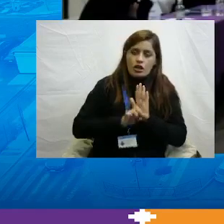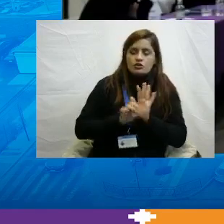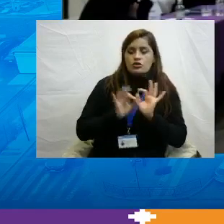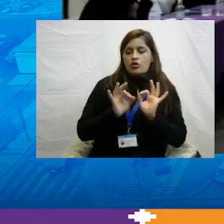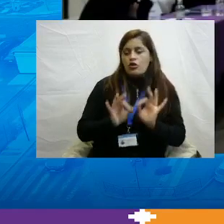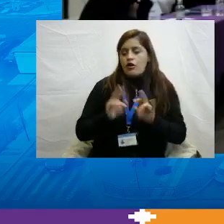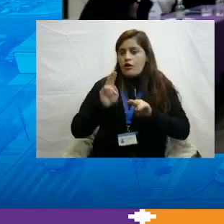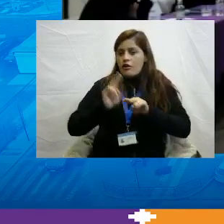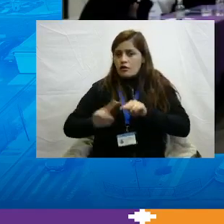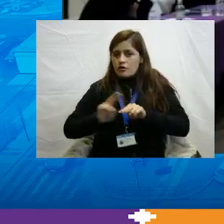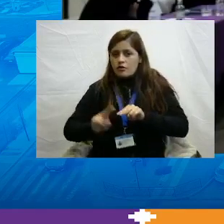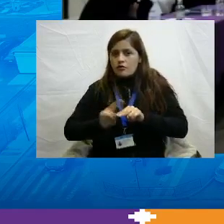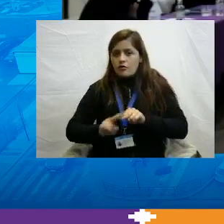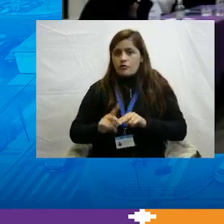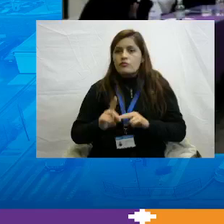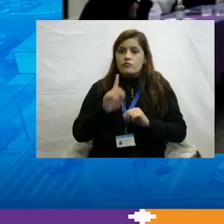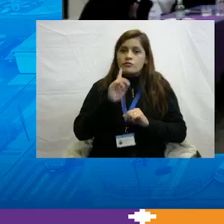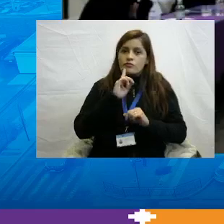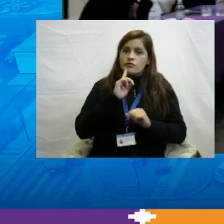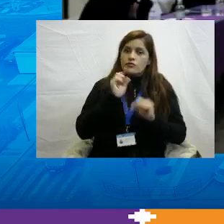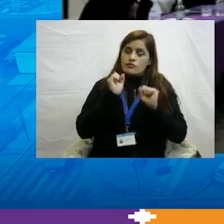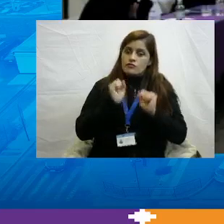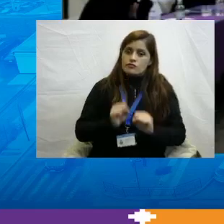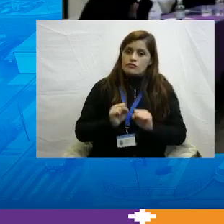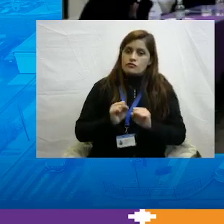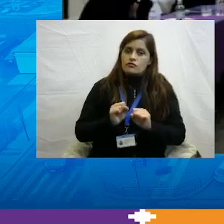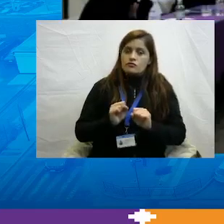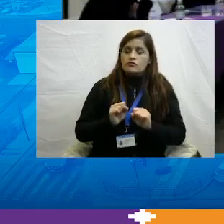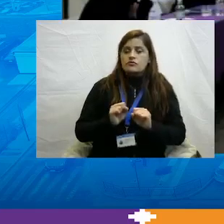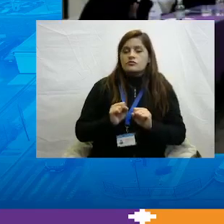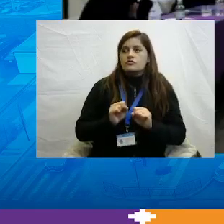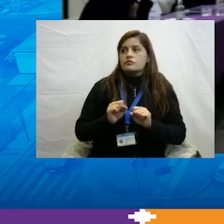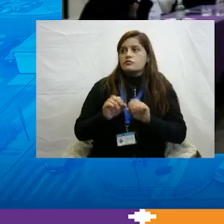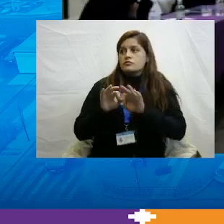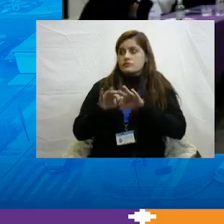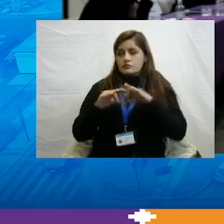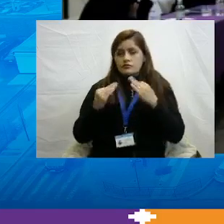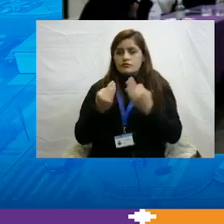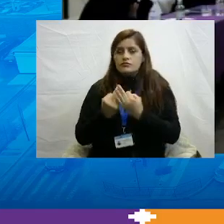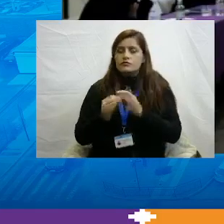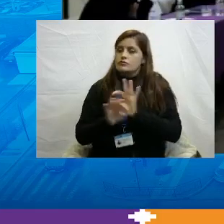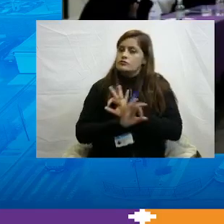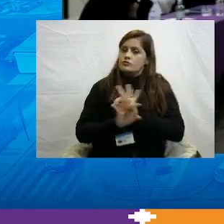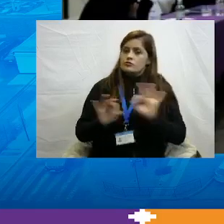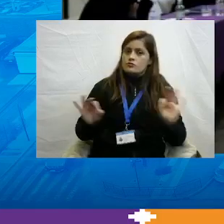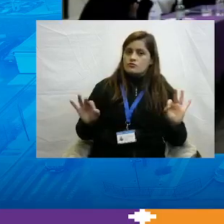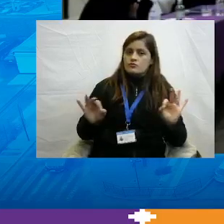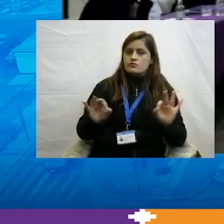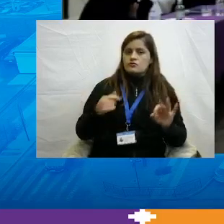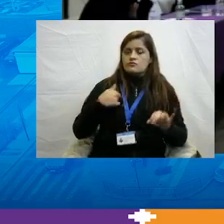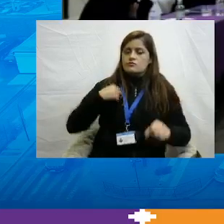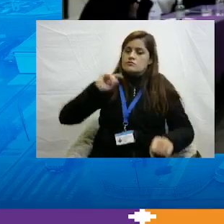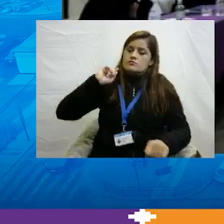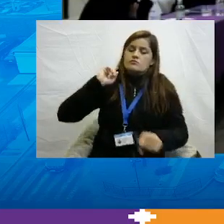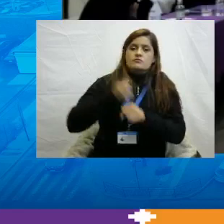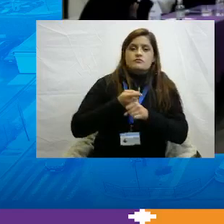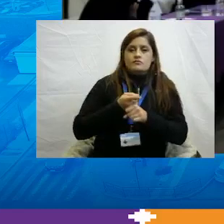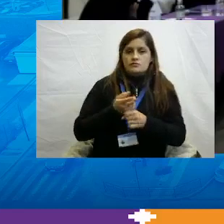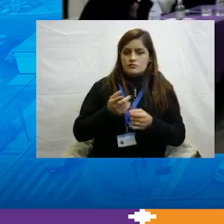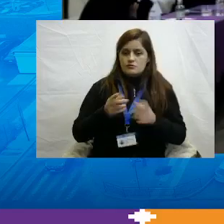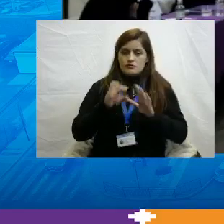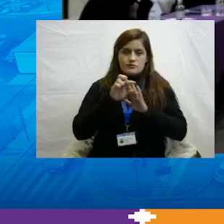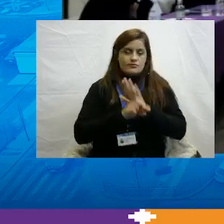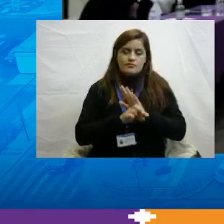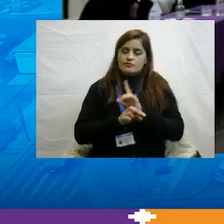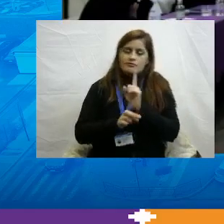o diseñar, sean de la mano también con las organizaciones. O sea, en ningún caso vamos a imponer proyectos